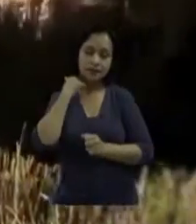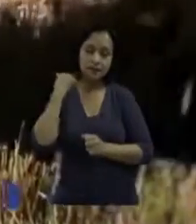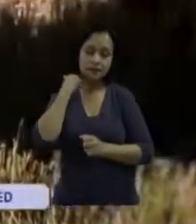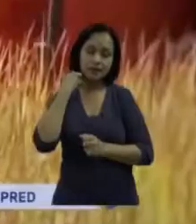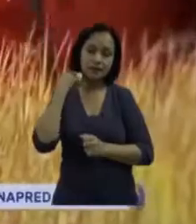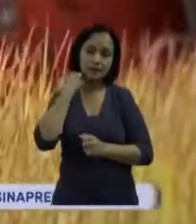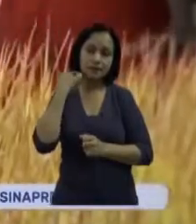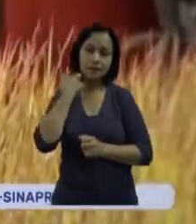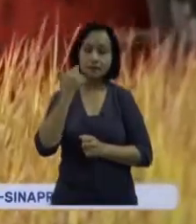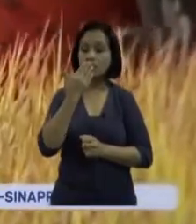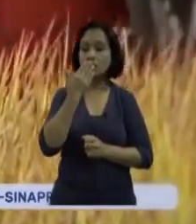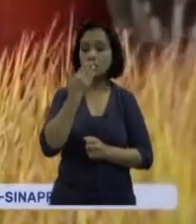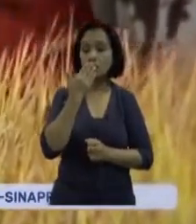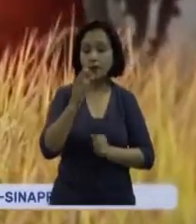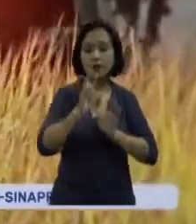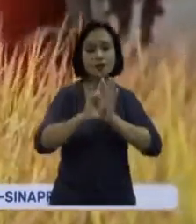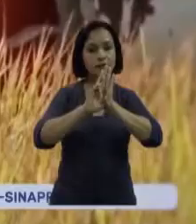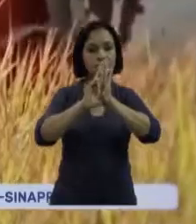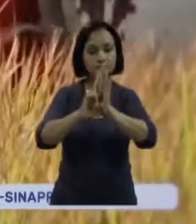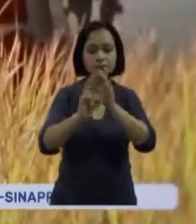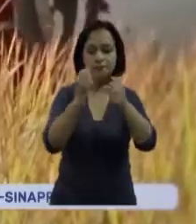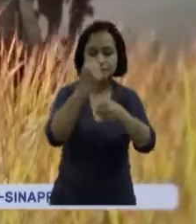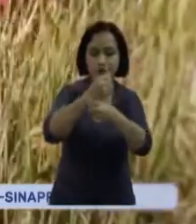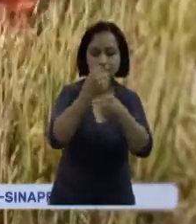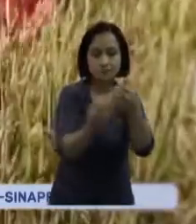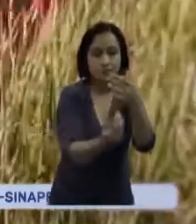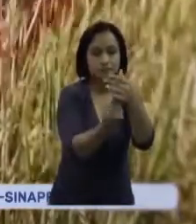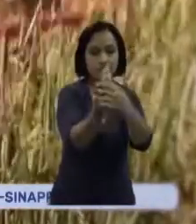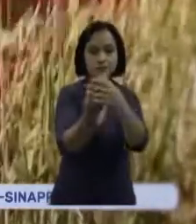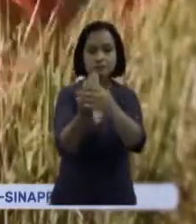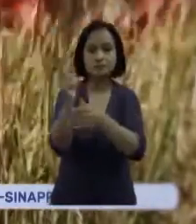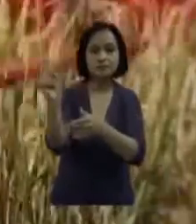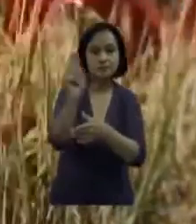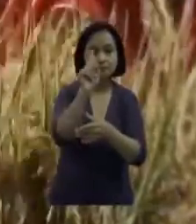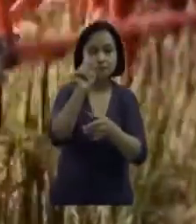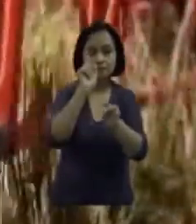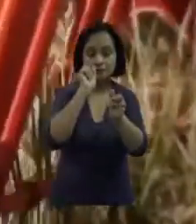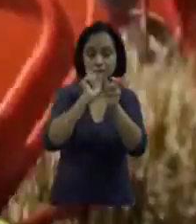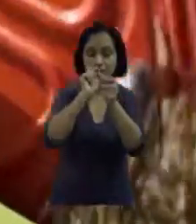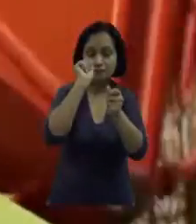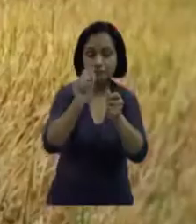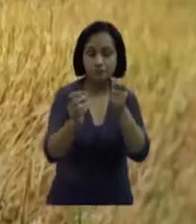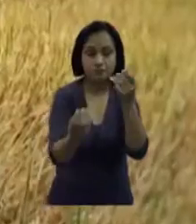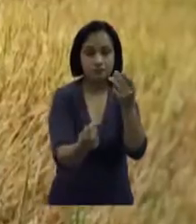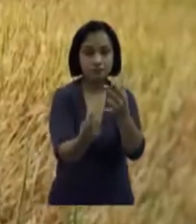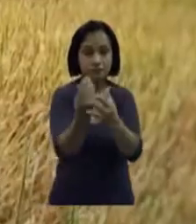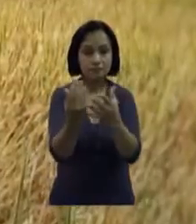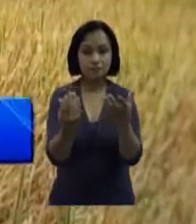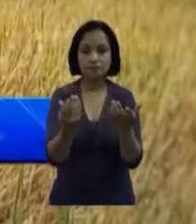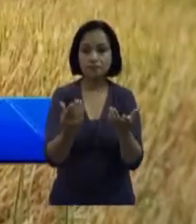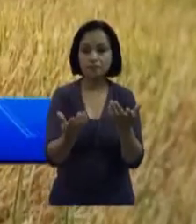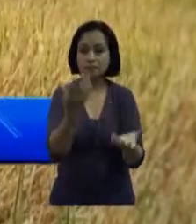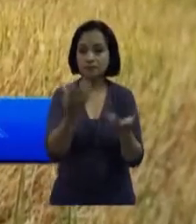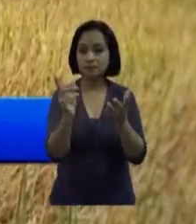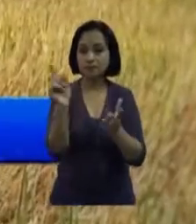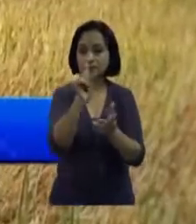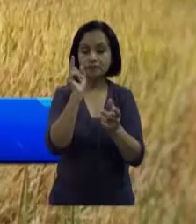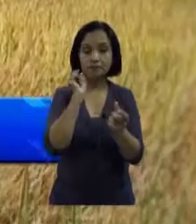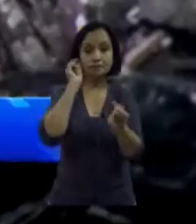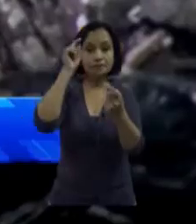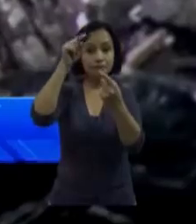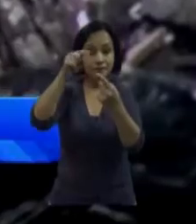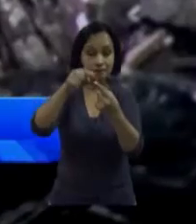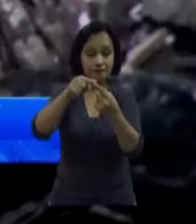eso, siempre teniendo buenos resultados productivos. No quemar es la principal, es